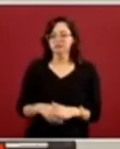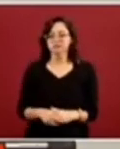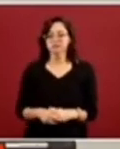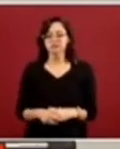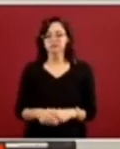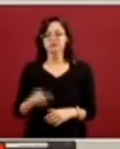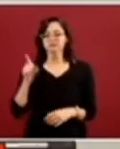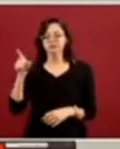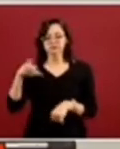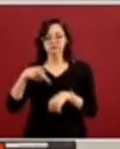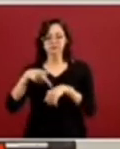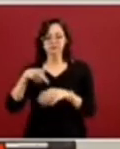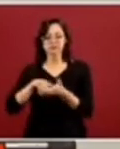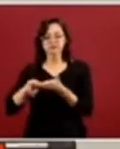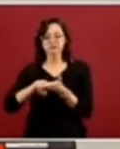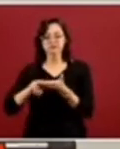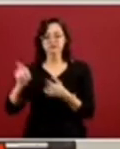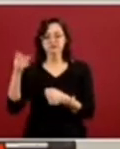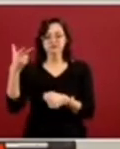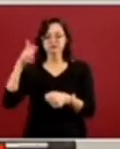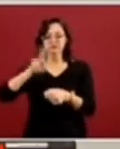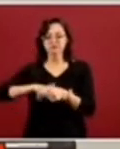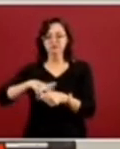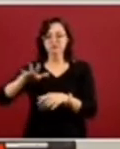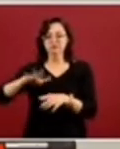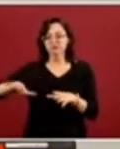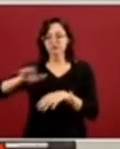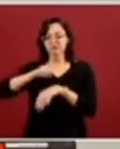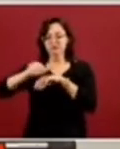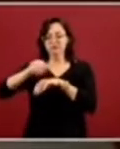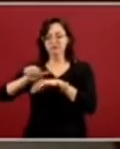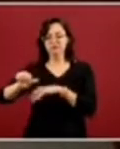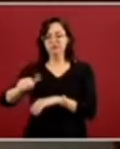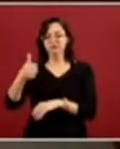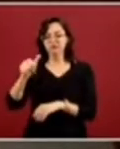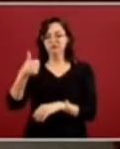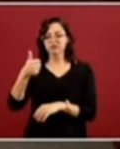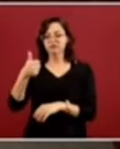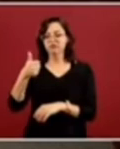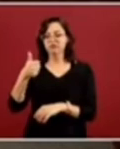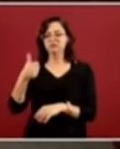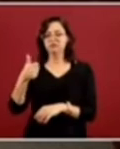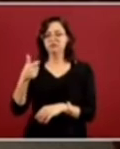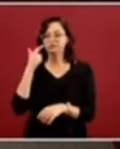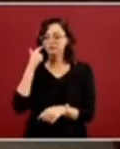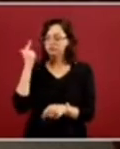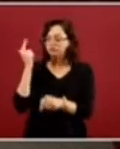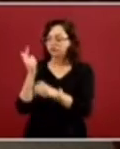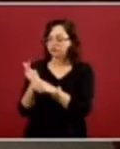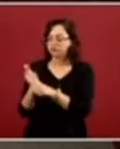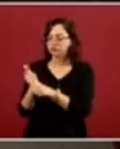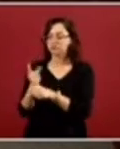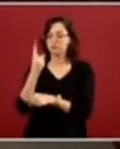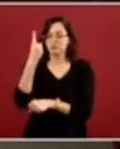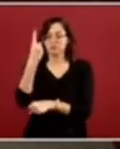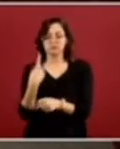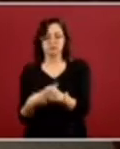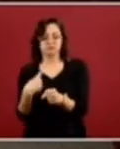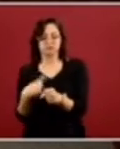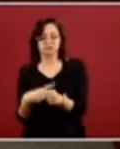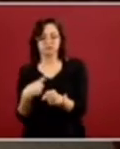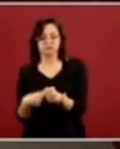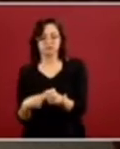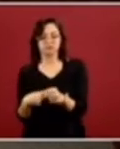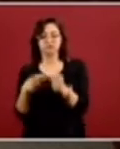de Piedras Negras, en el hospital de zona número 11, a partir de que se detectó un caso de